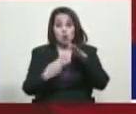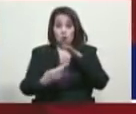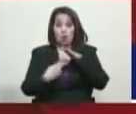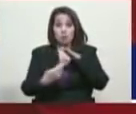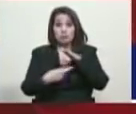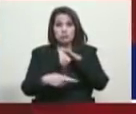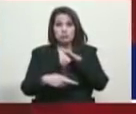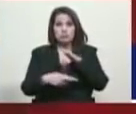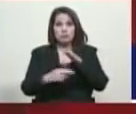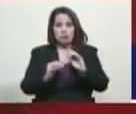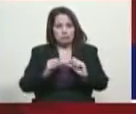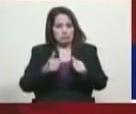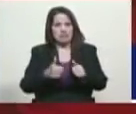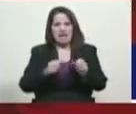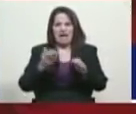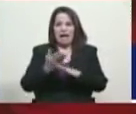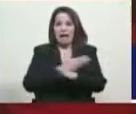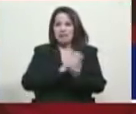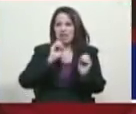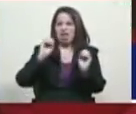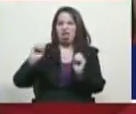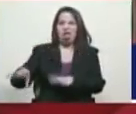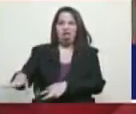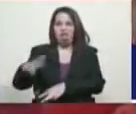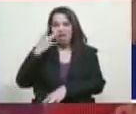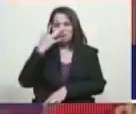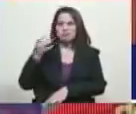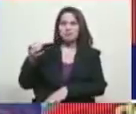habían sido abandonados a su suerte.